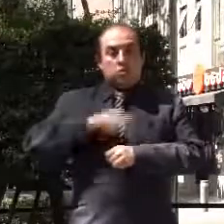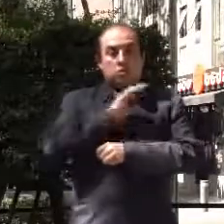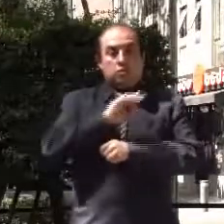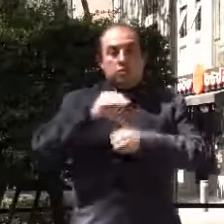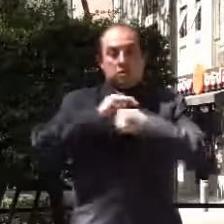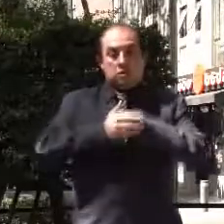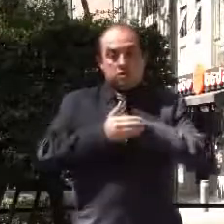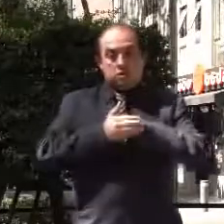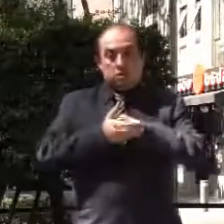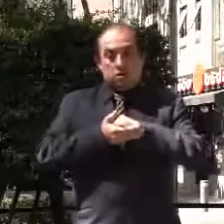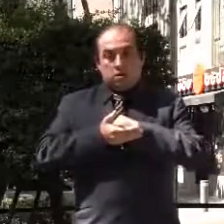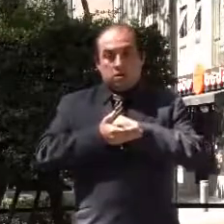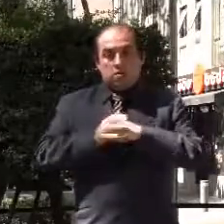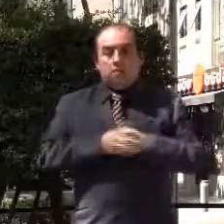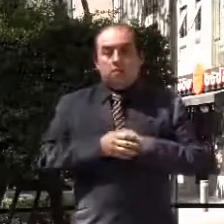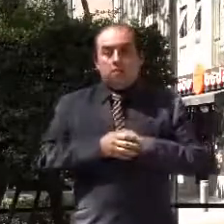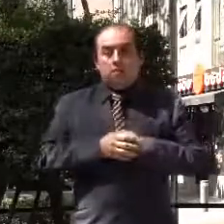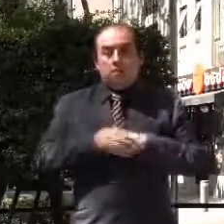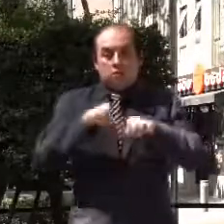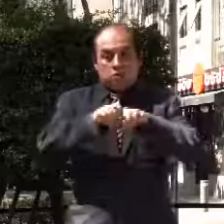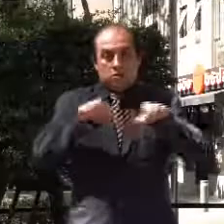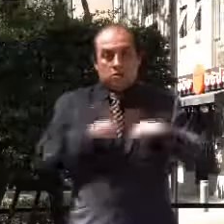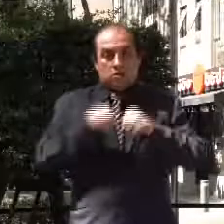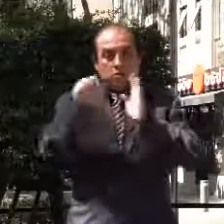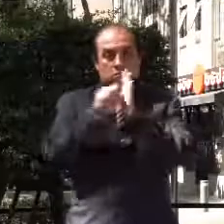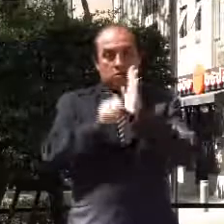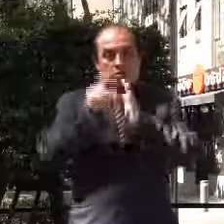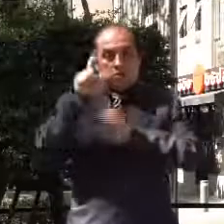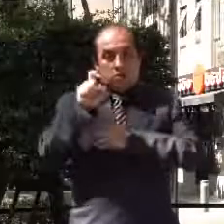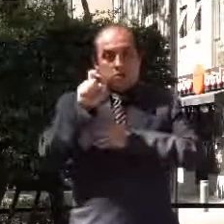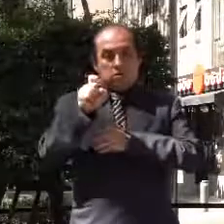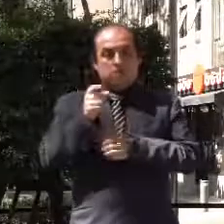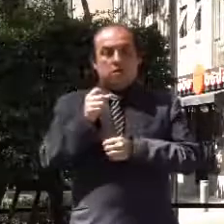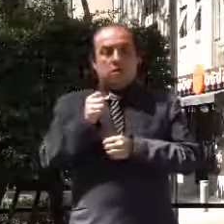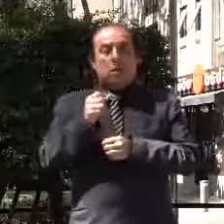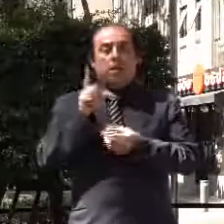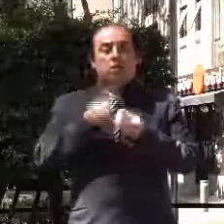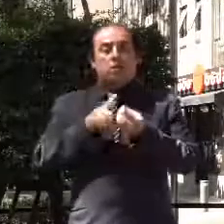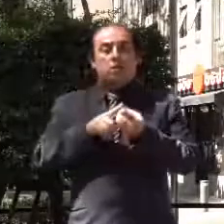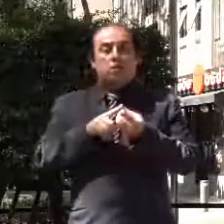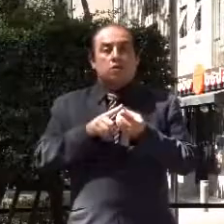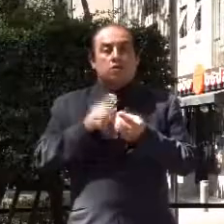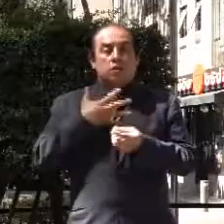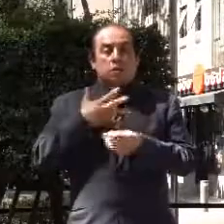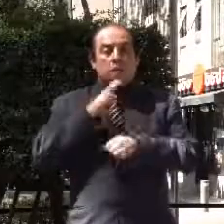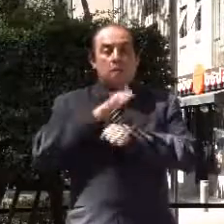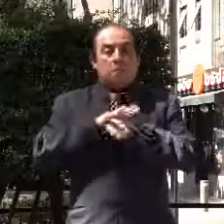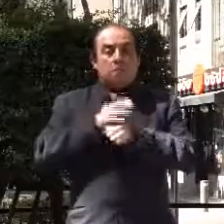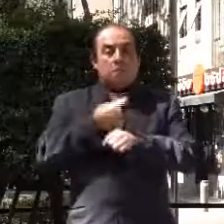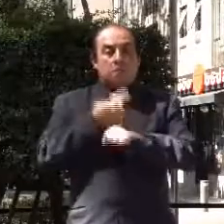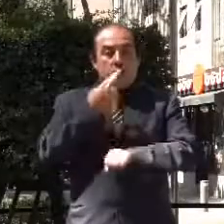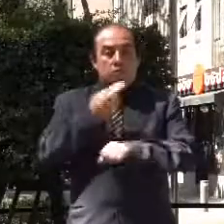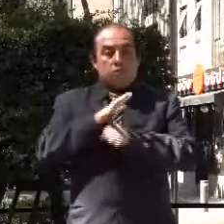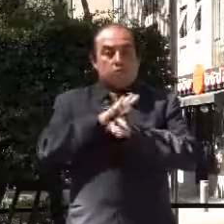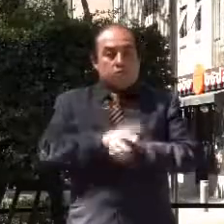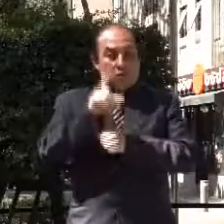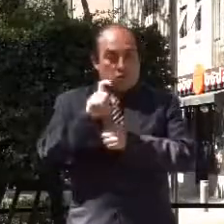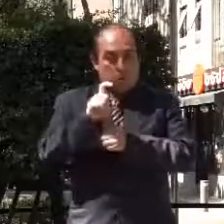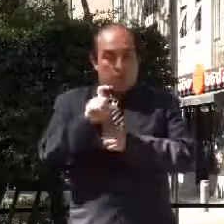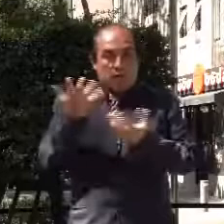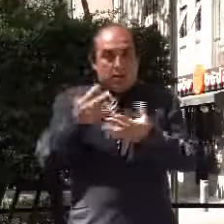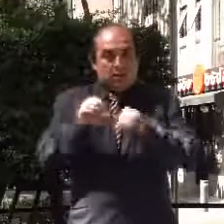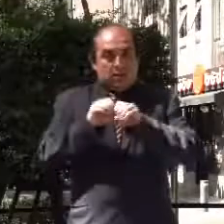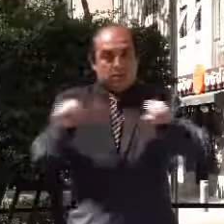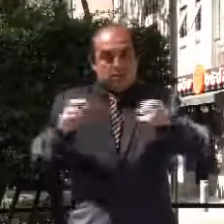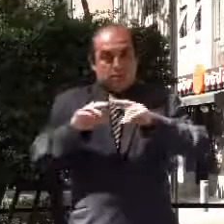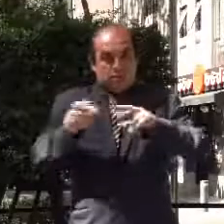determinar con el equipo del sistema de aguas en dónde estamos teniendo mayor presión que puede provocar que se reviente la tubería y haya